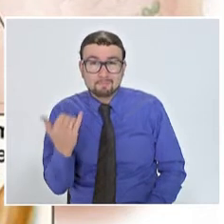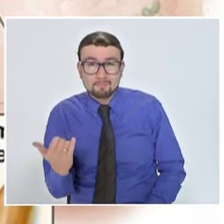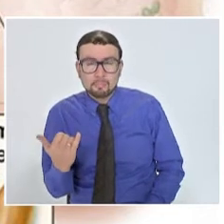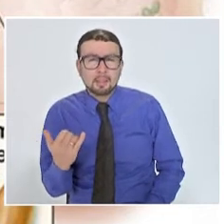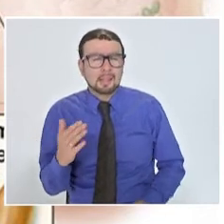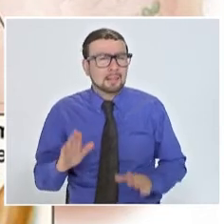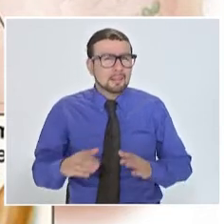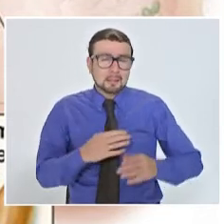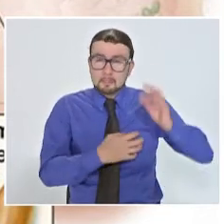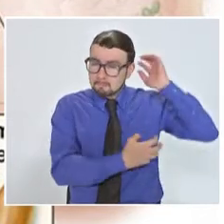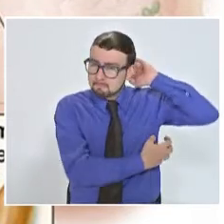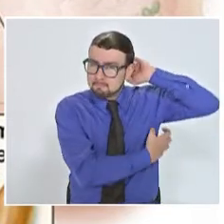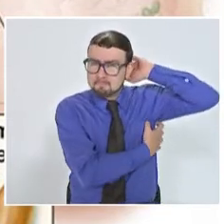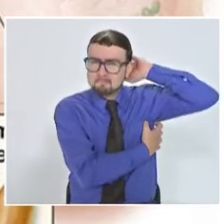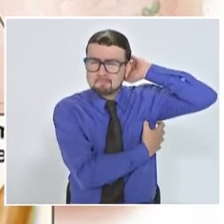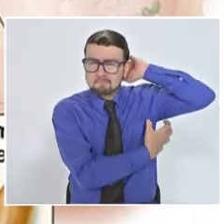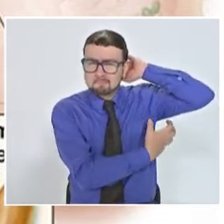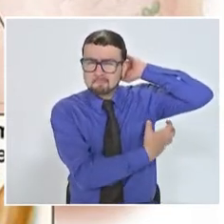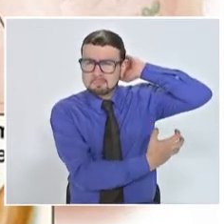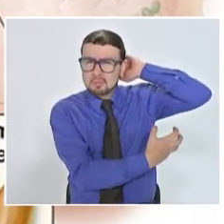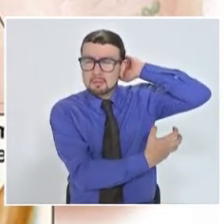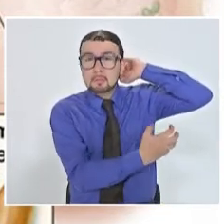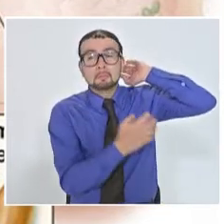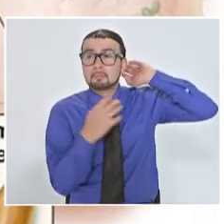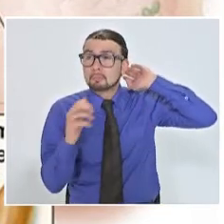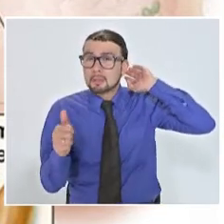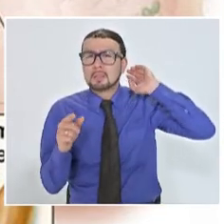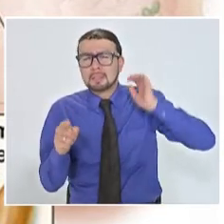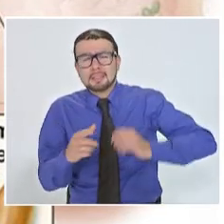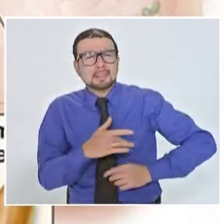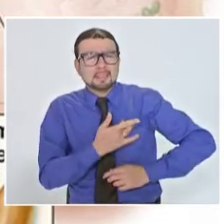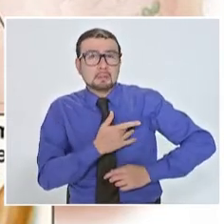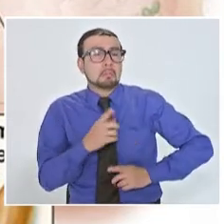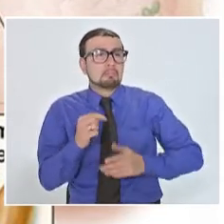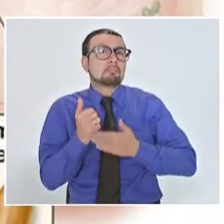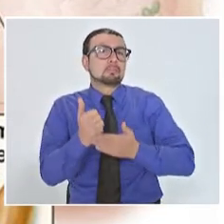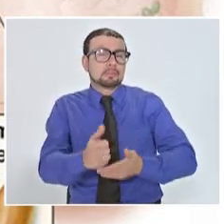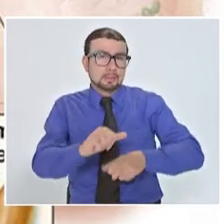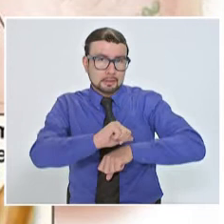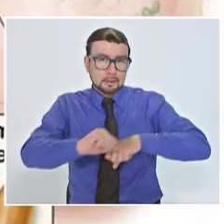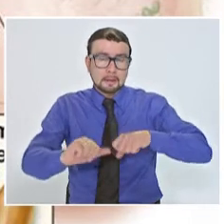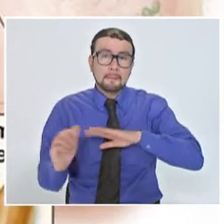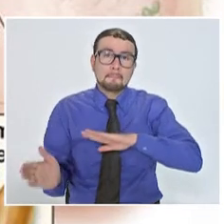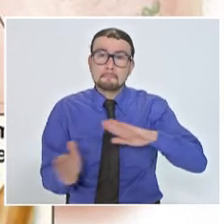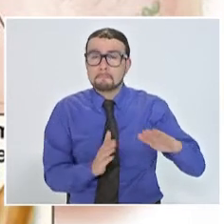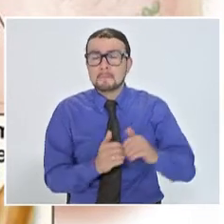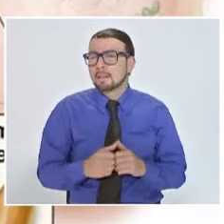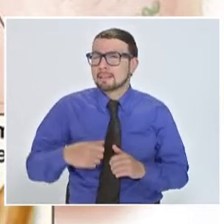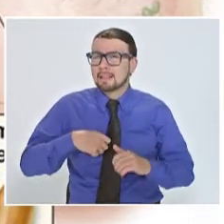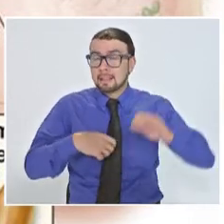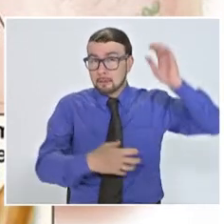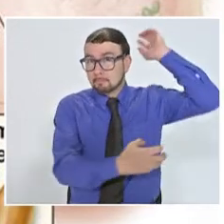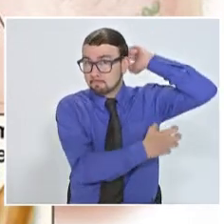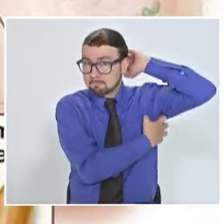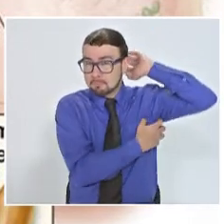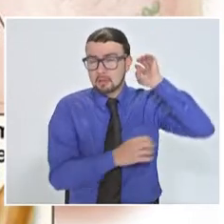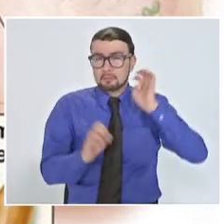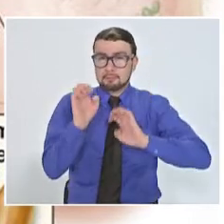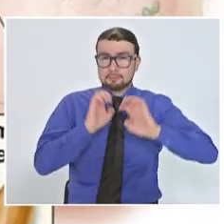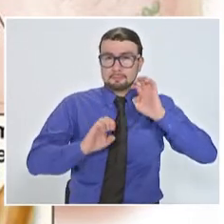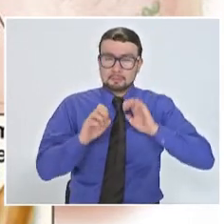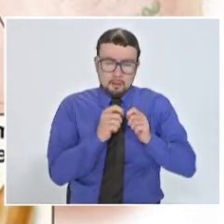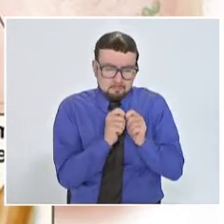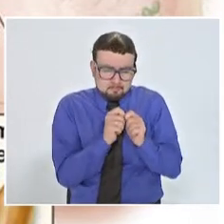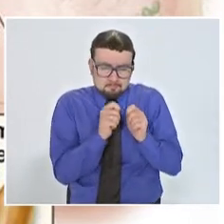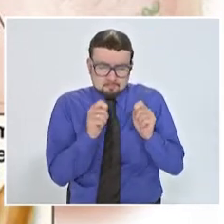se le forma un bulto a nivel axilar y para esa paciente también existe cirugía. Cuando uno tiene un ganglio que crece más de 2